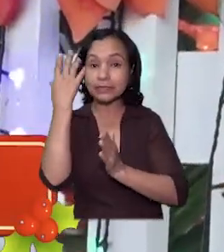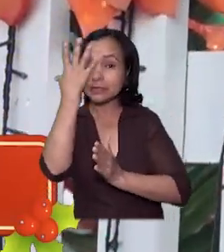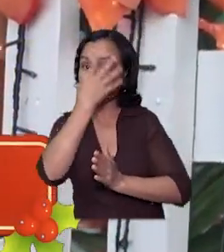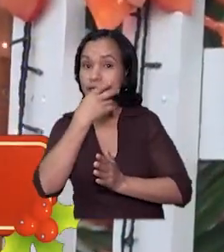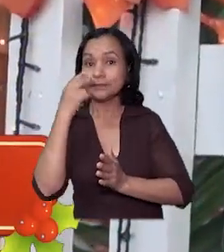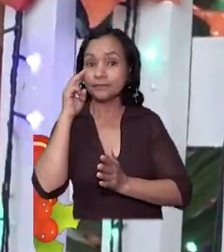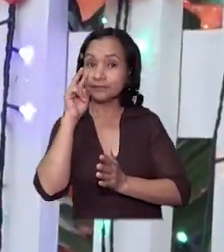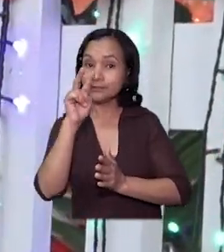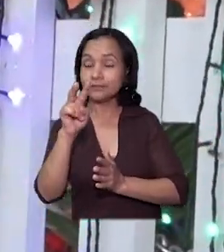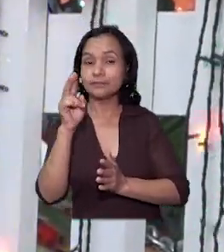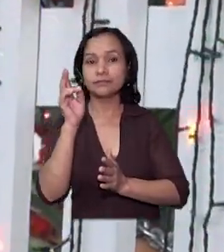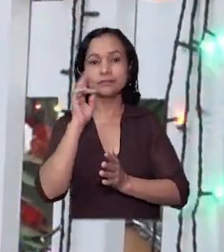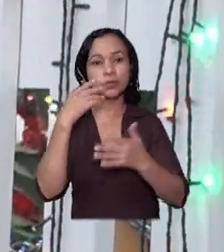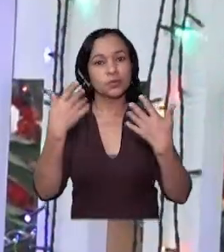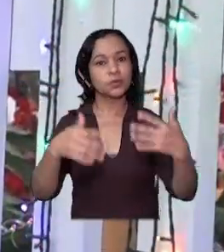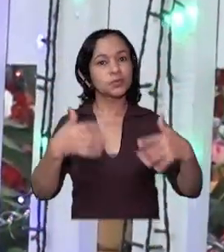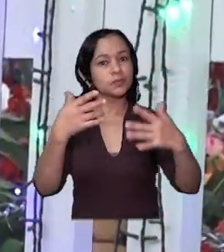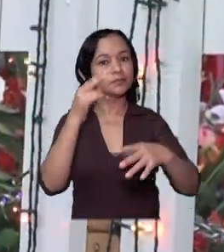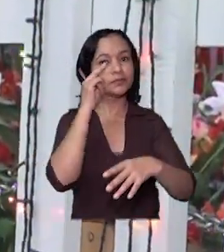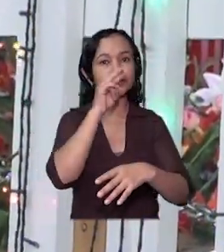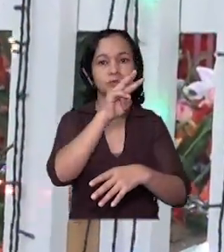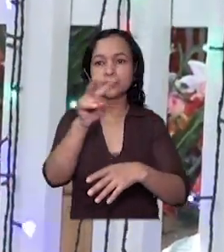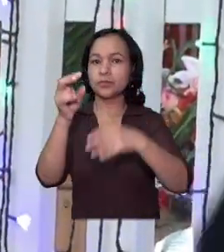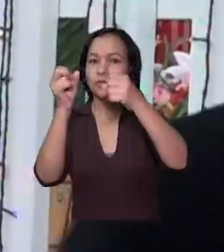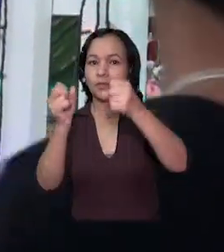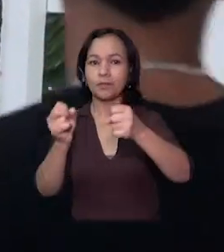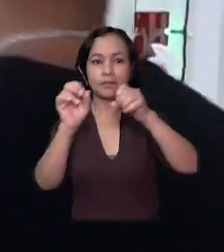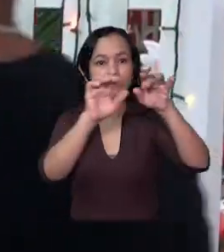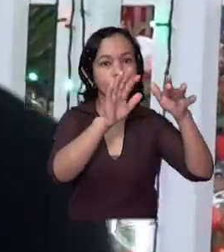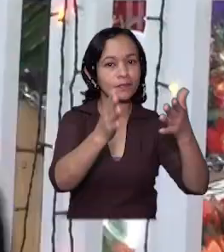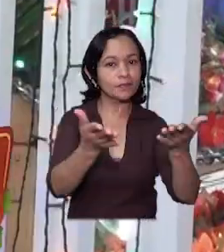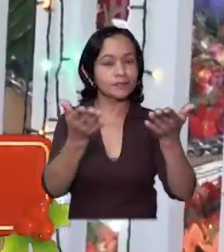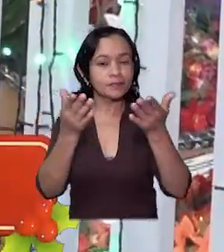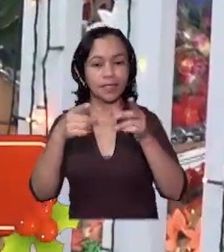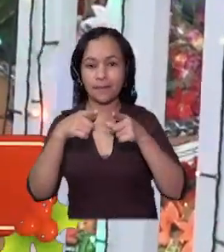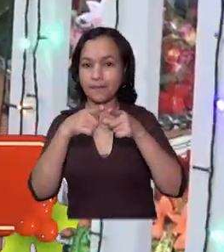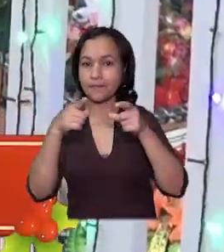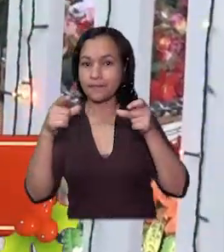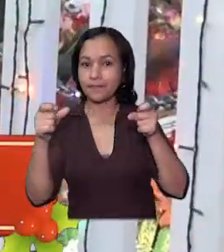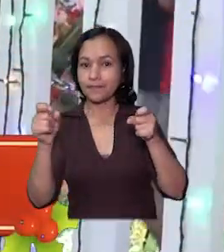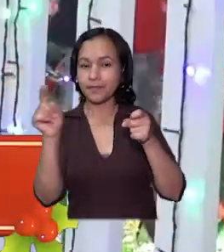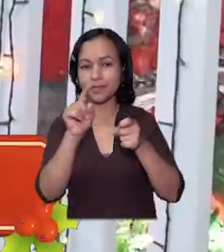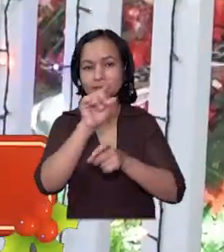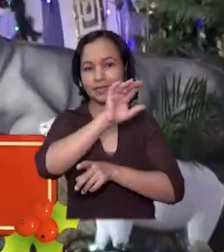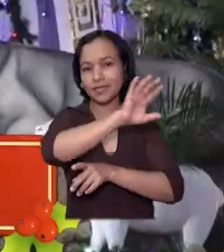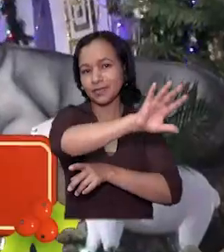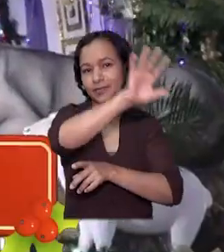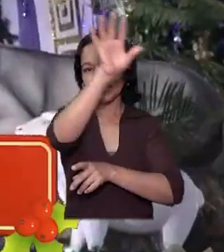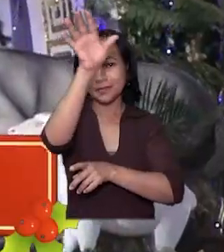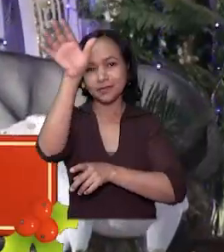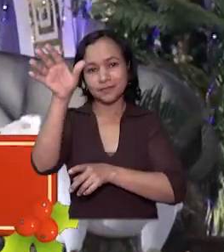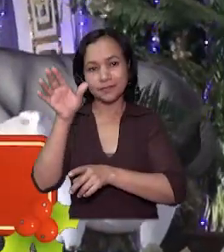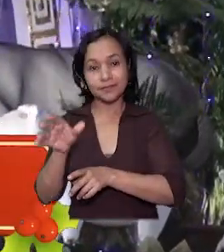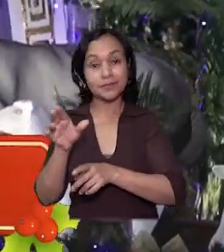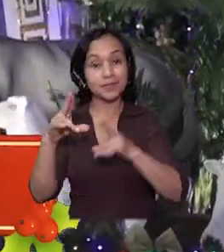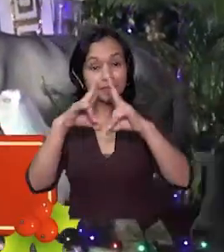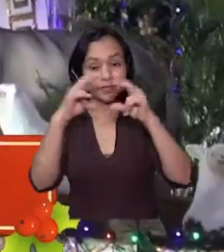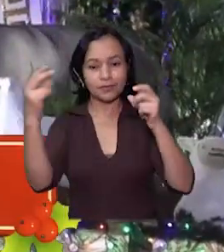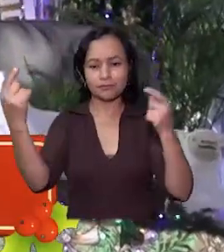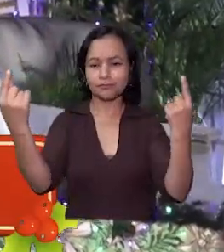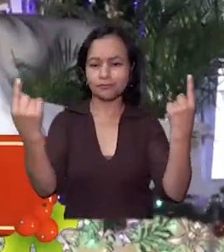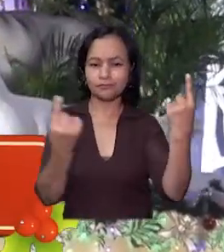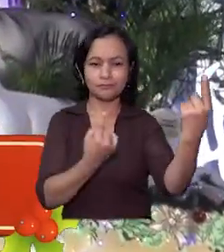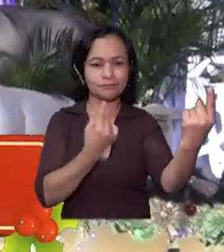emocionante, por supuesto, ver la enorme cantidad de compañeros, no solo gente de Managua, sino gente de todos los departamentos de la República,